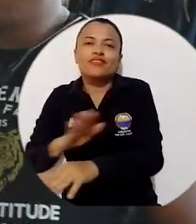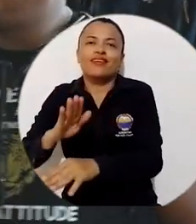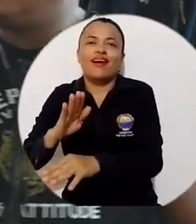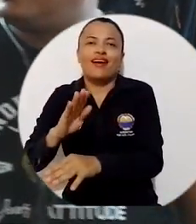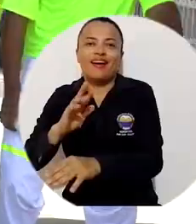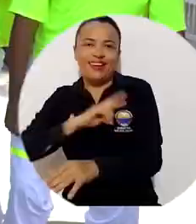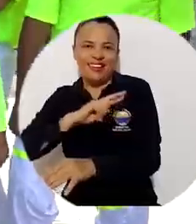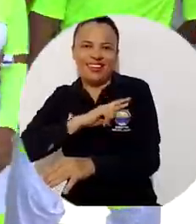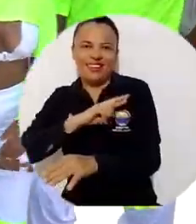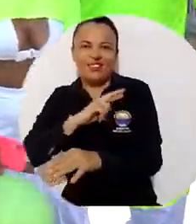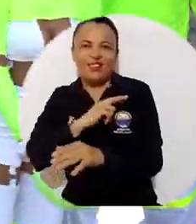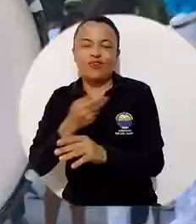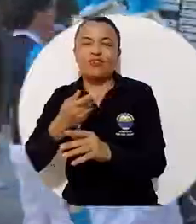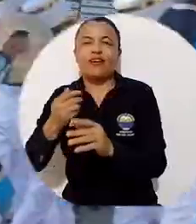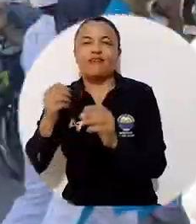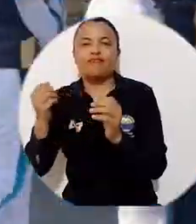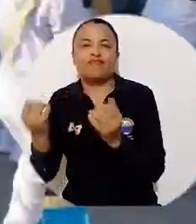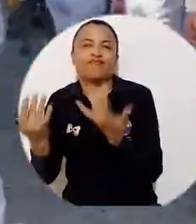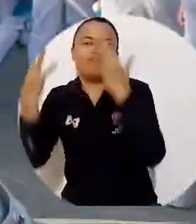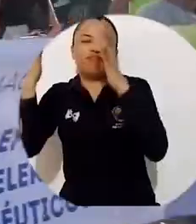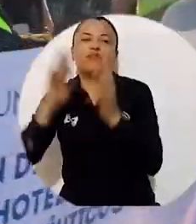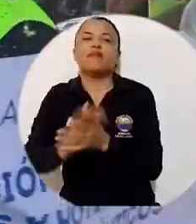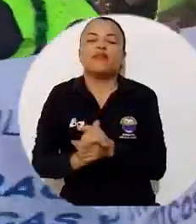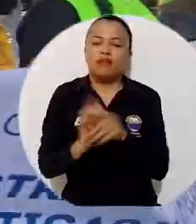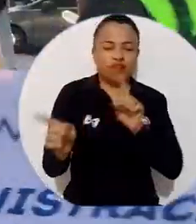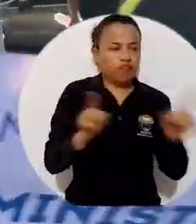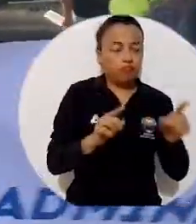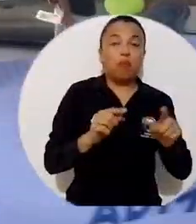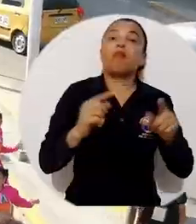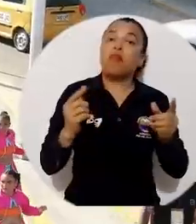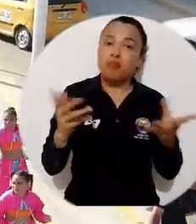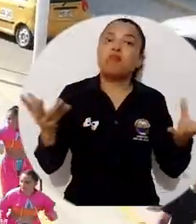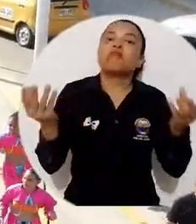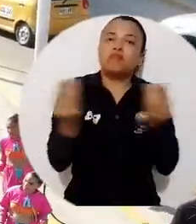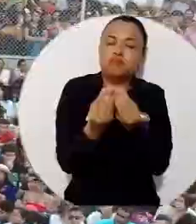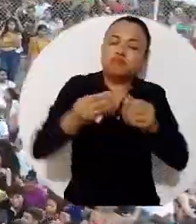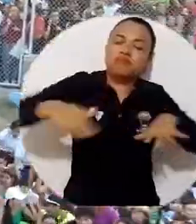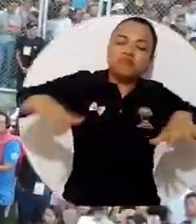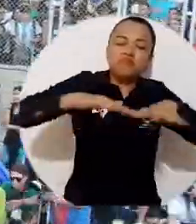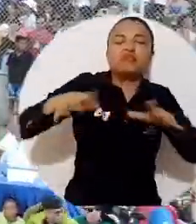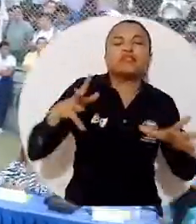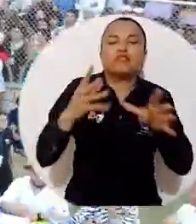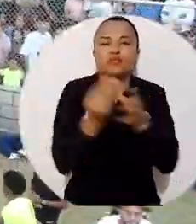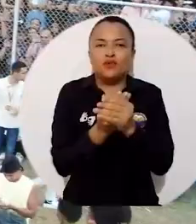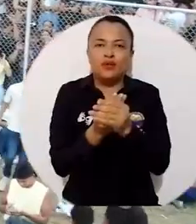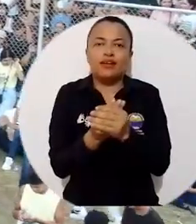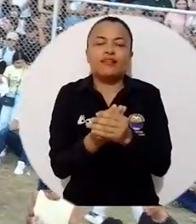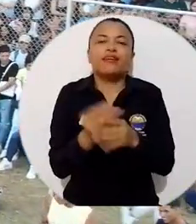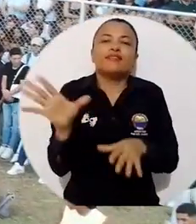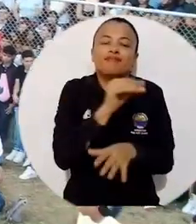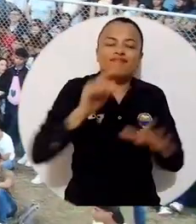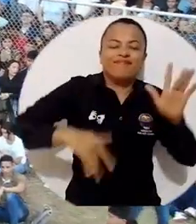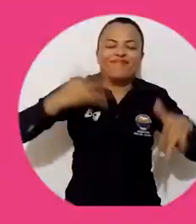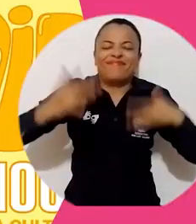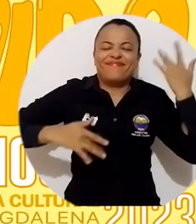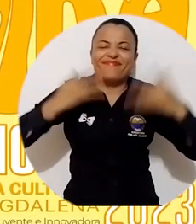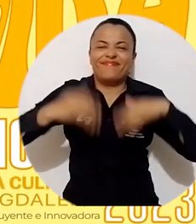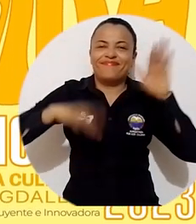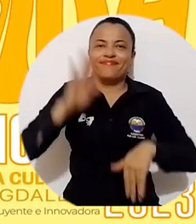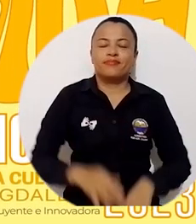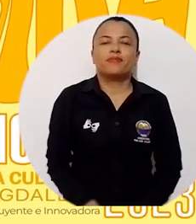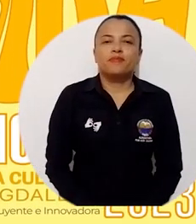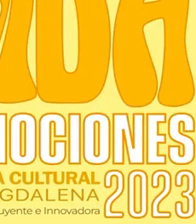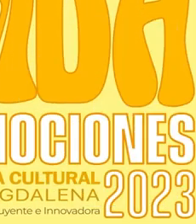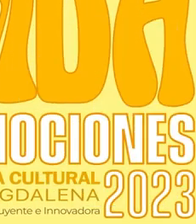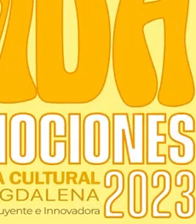muestra de que esta celebración es incluyente, con espacios para todos y donde sin duda alguna la alegría es protagonista.